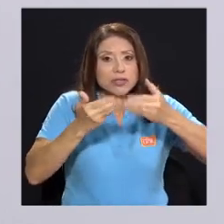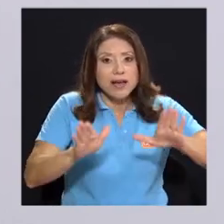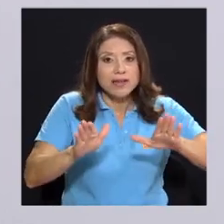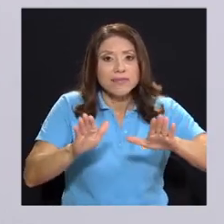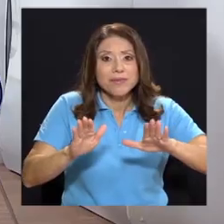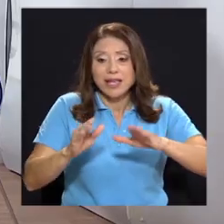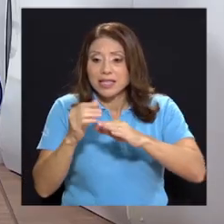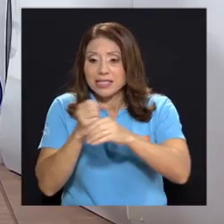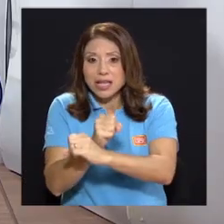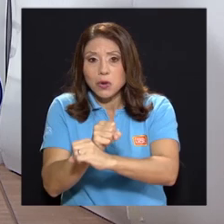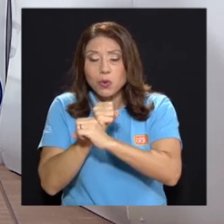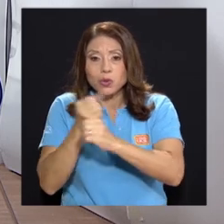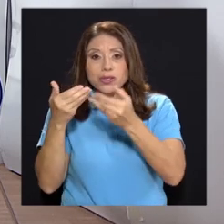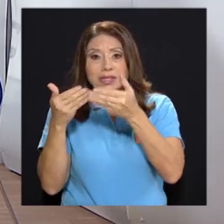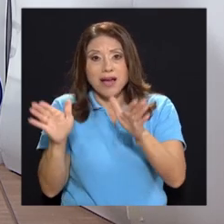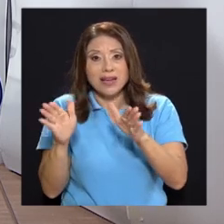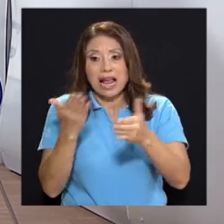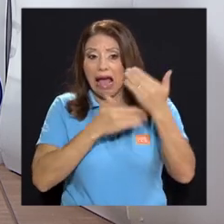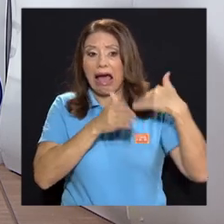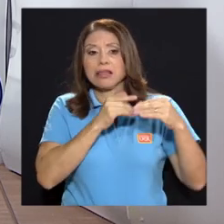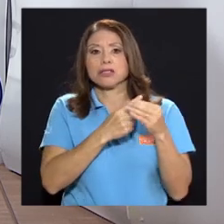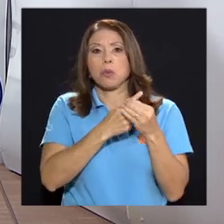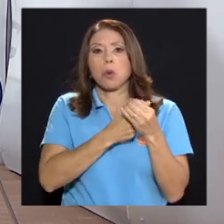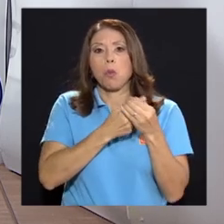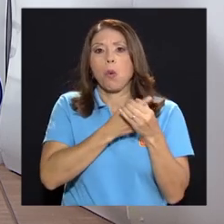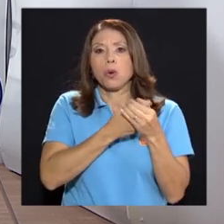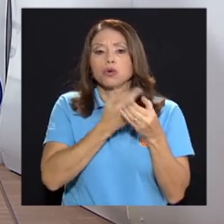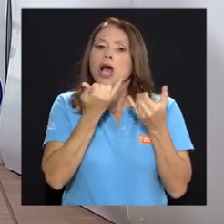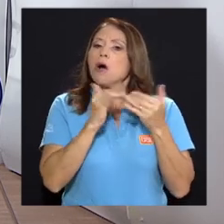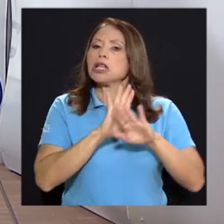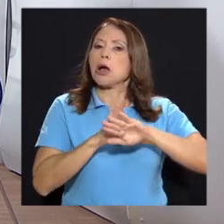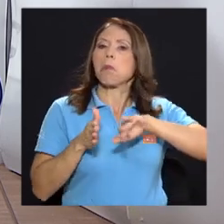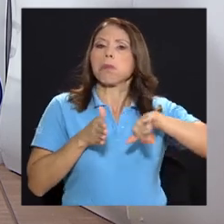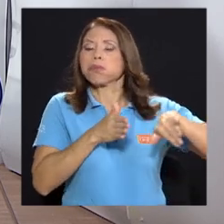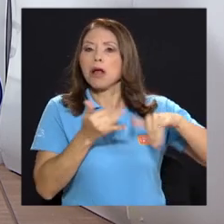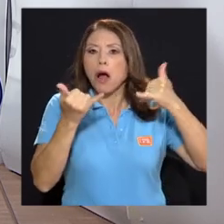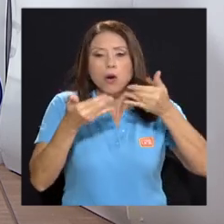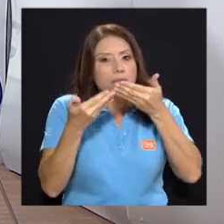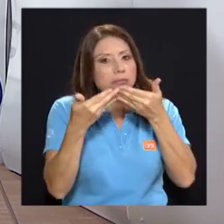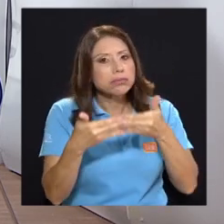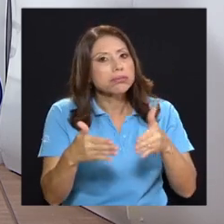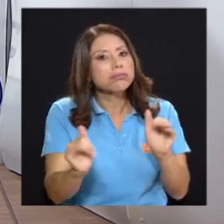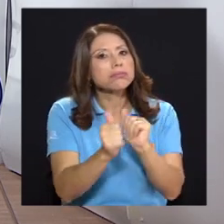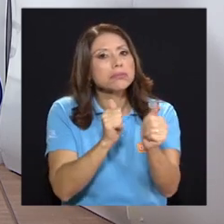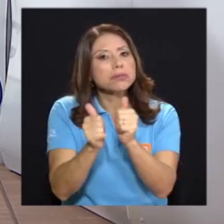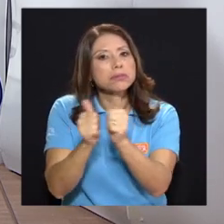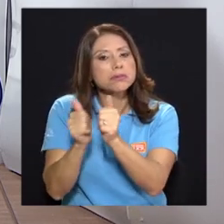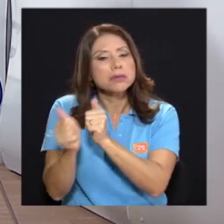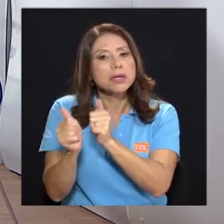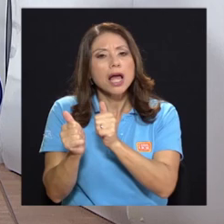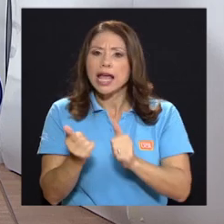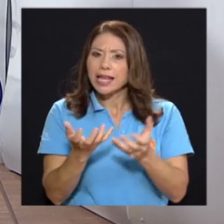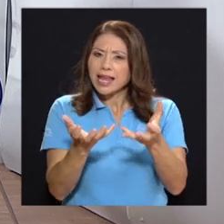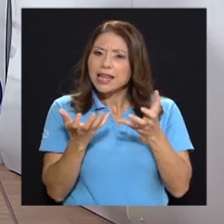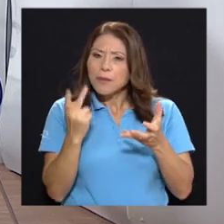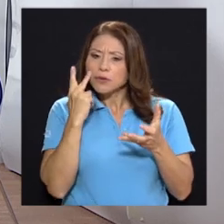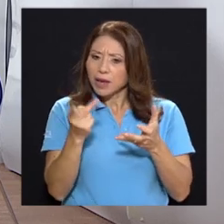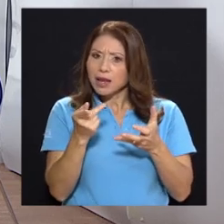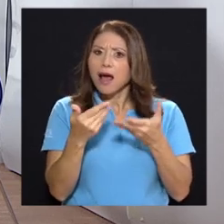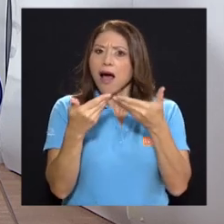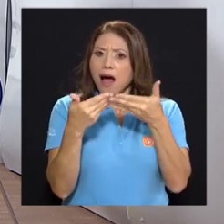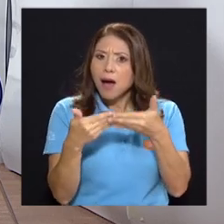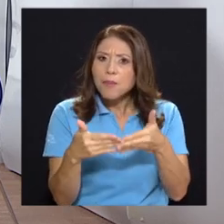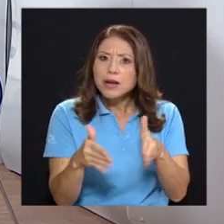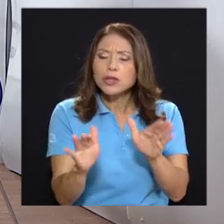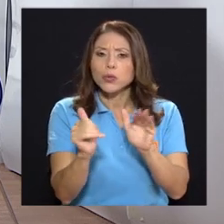monopolios públicos que hay en esos temas y entonces habría que ver queríamos ver si la apertura de telecomunicaciones había significado